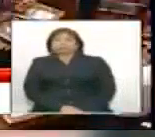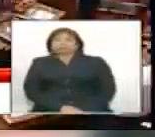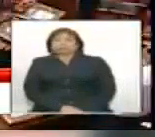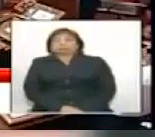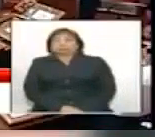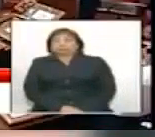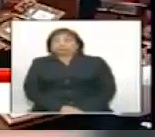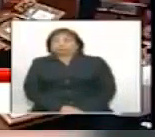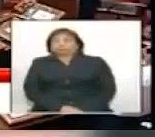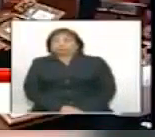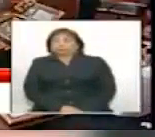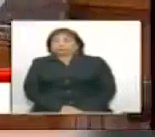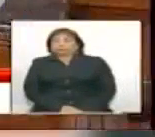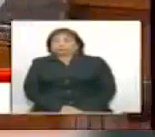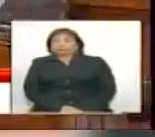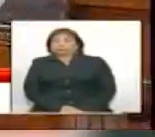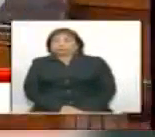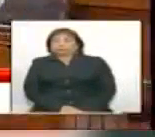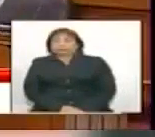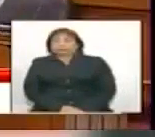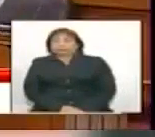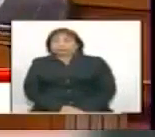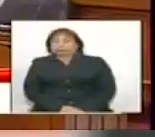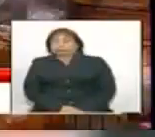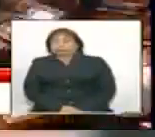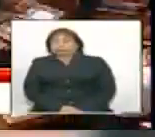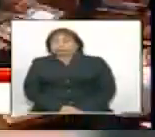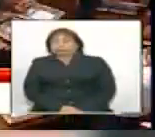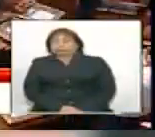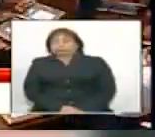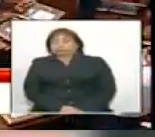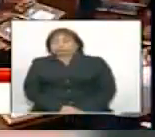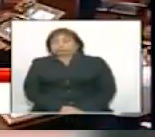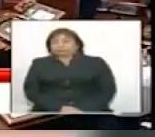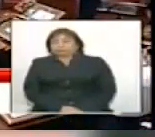inocente de los señalamientos. María Esther Ordóñez, Acción 10.